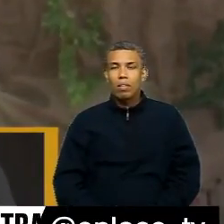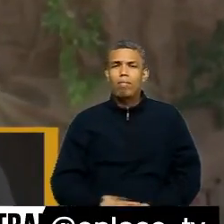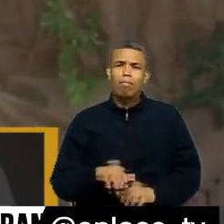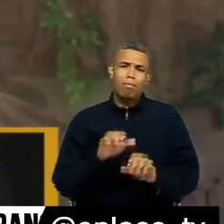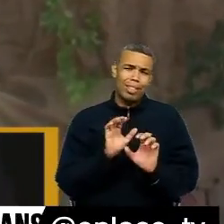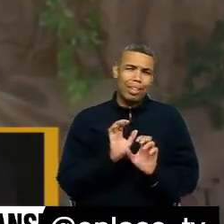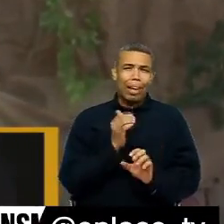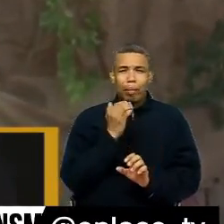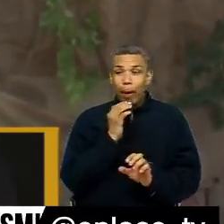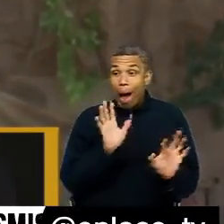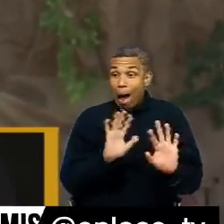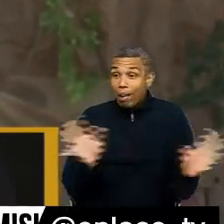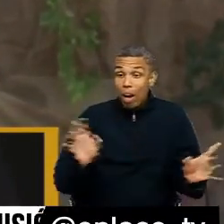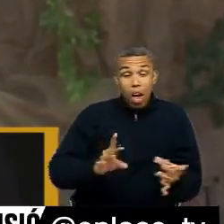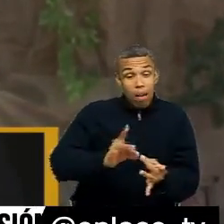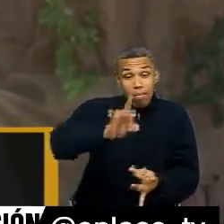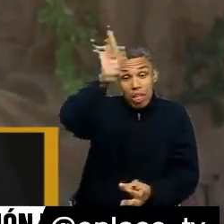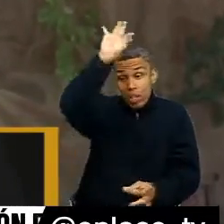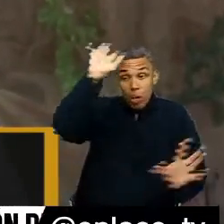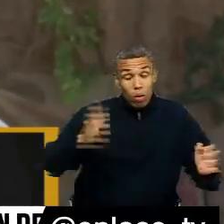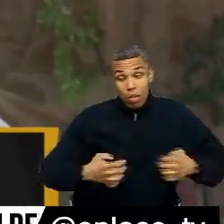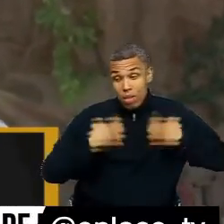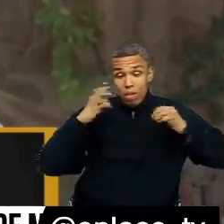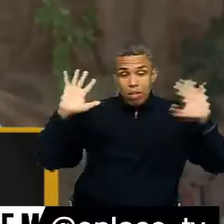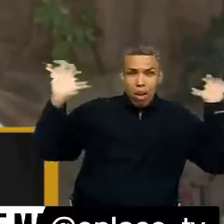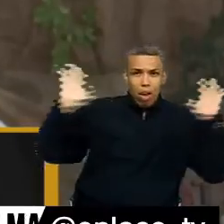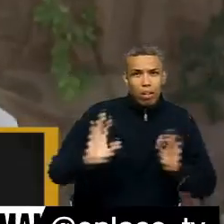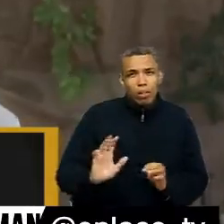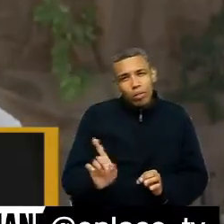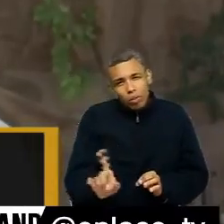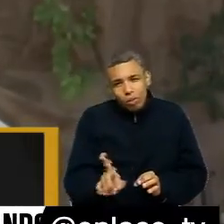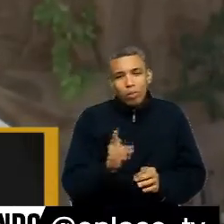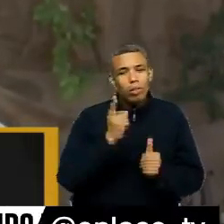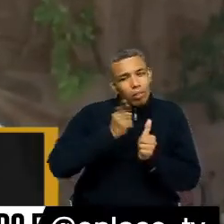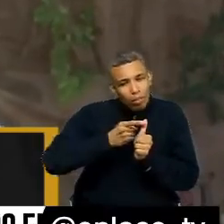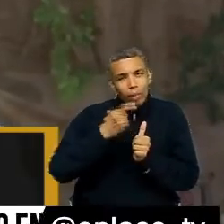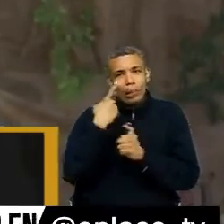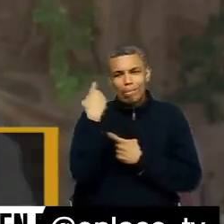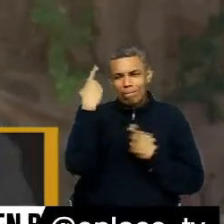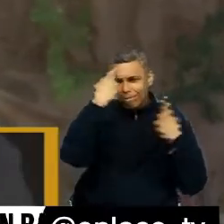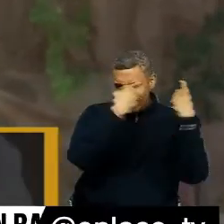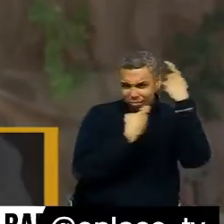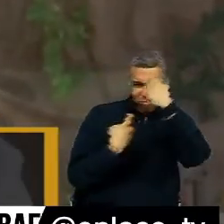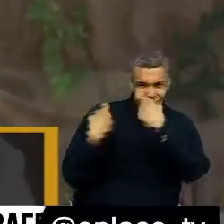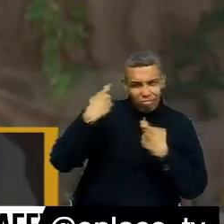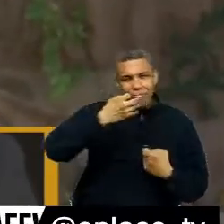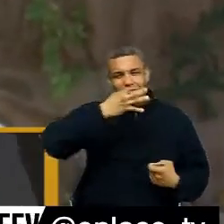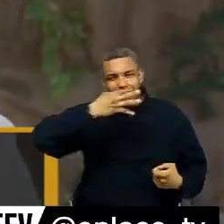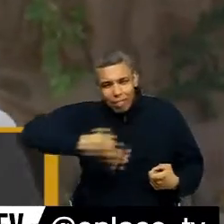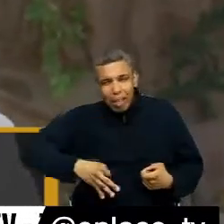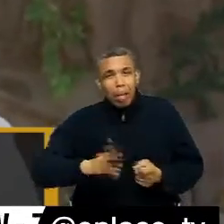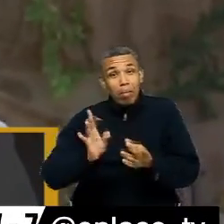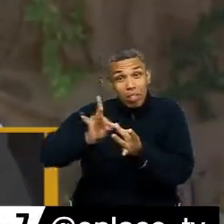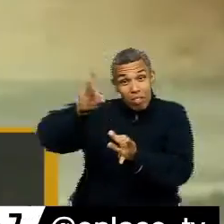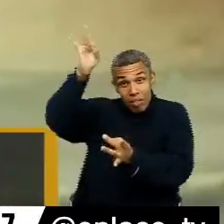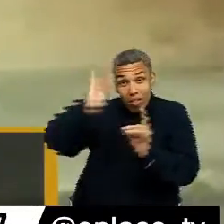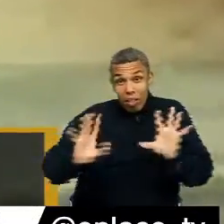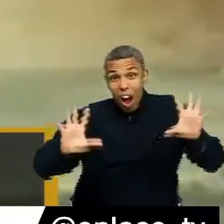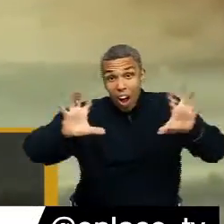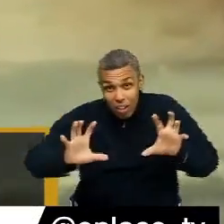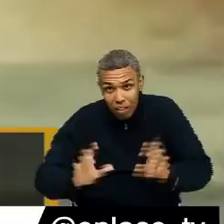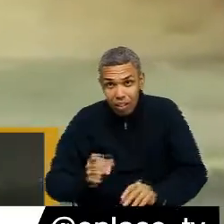nos pueda ayudar a acercarnos a este fenómeno, para no apresurarnos a decir esto es un fantasma o esto es